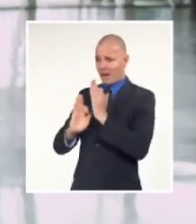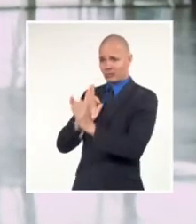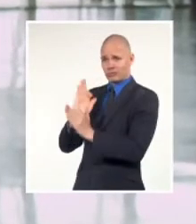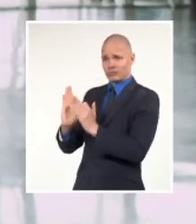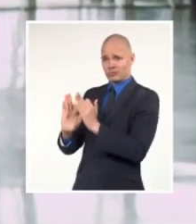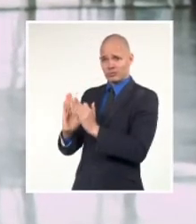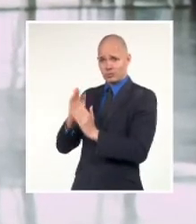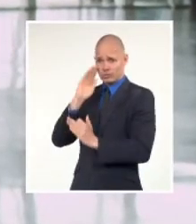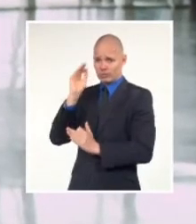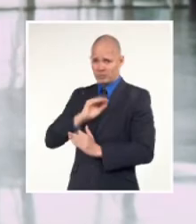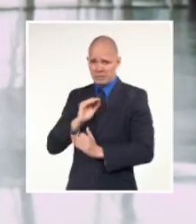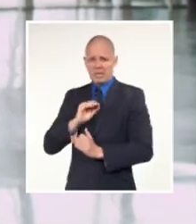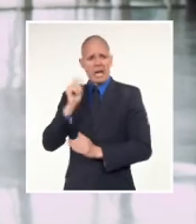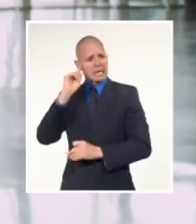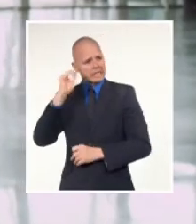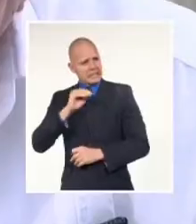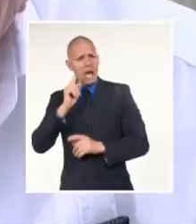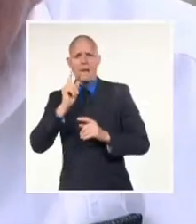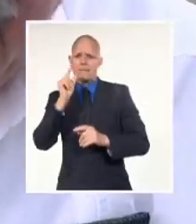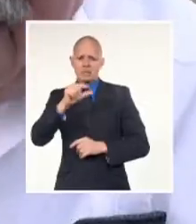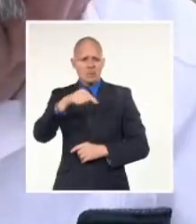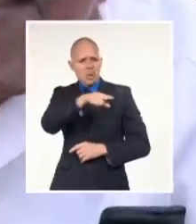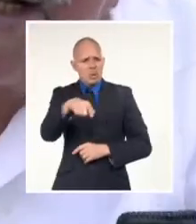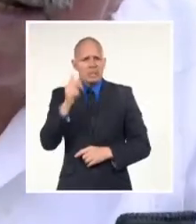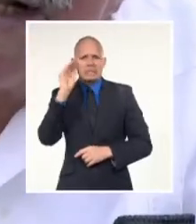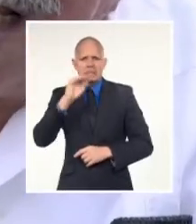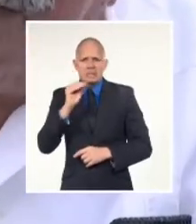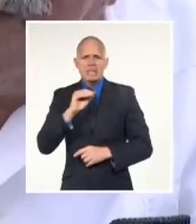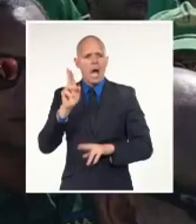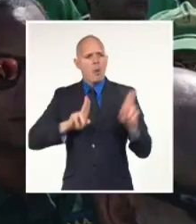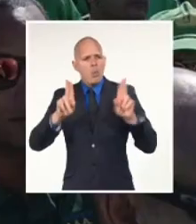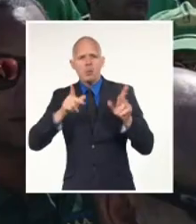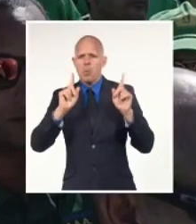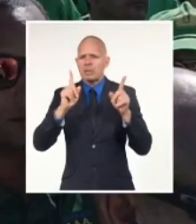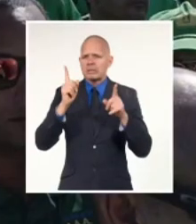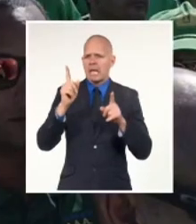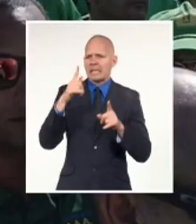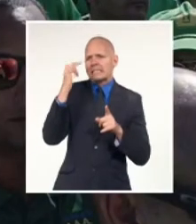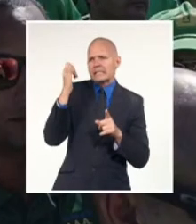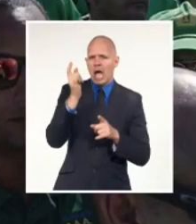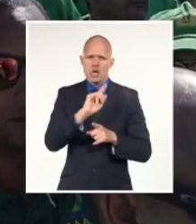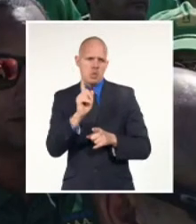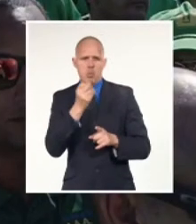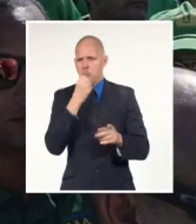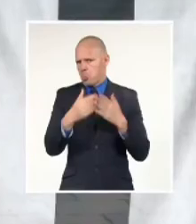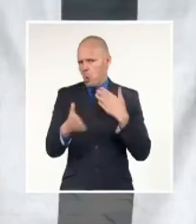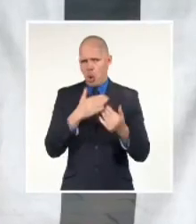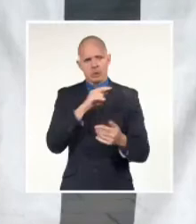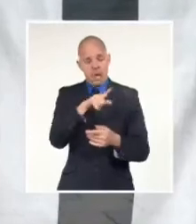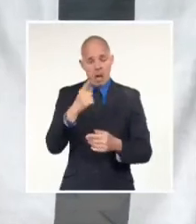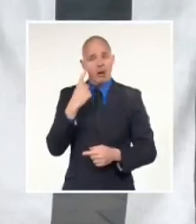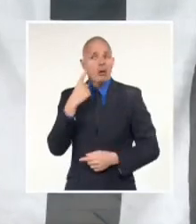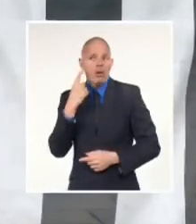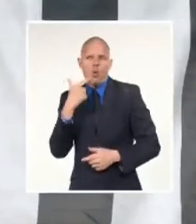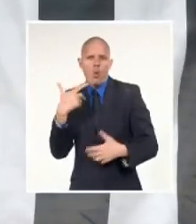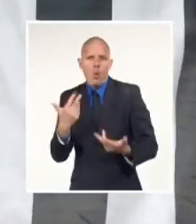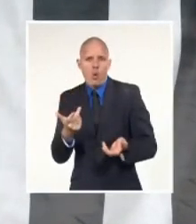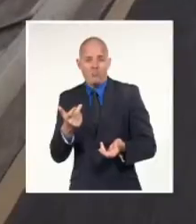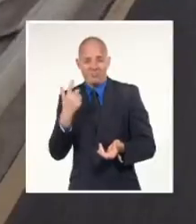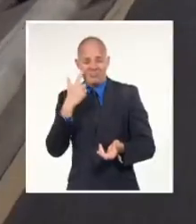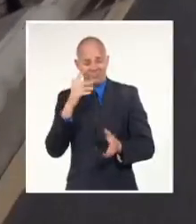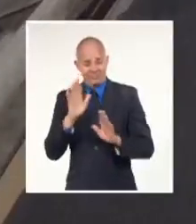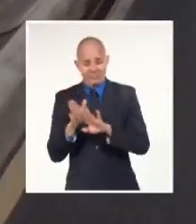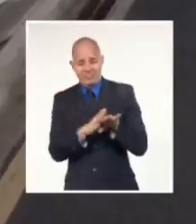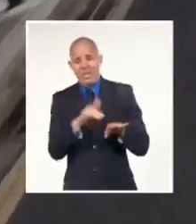las ideologías políticas escuchan lo que él tiene que decir. Esta crisis que tenemos es debido al imperialismo norteamericano, al coloniaje